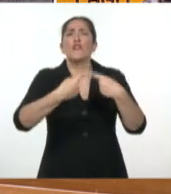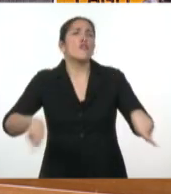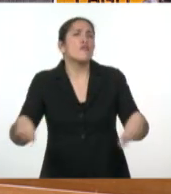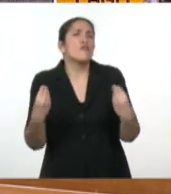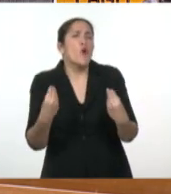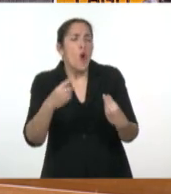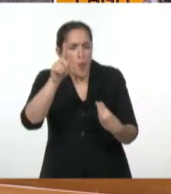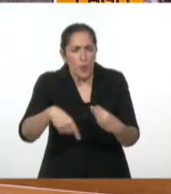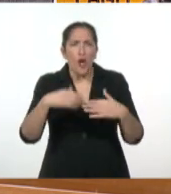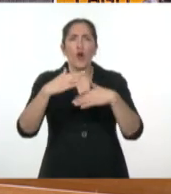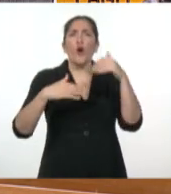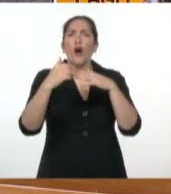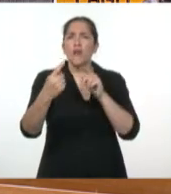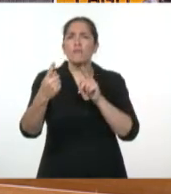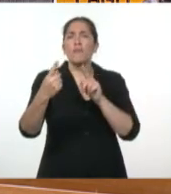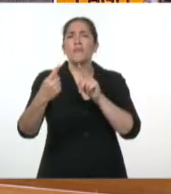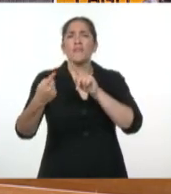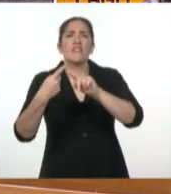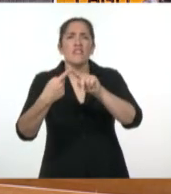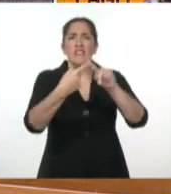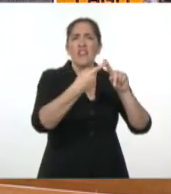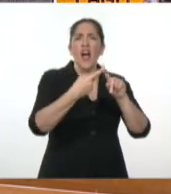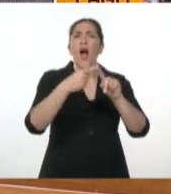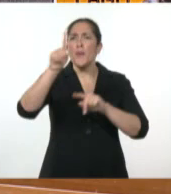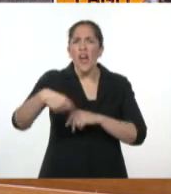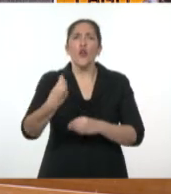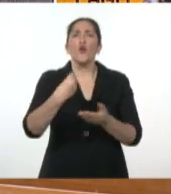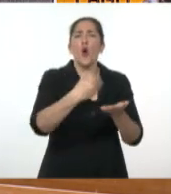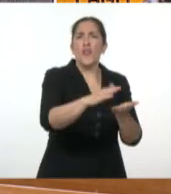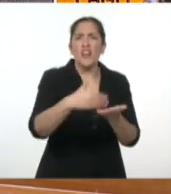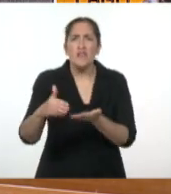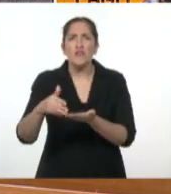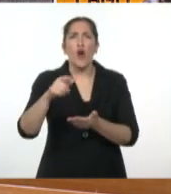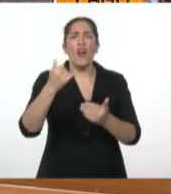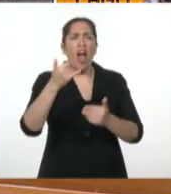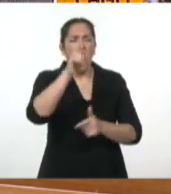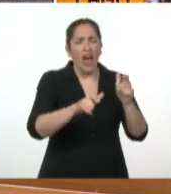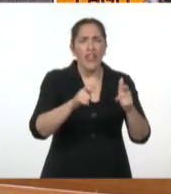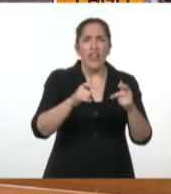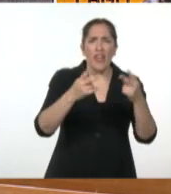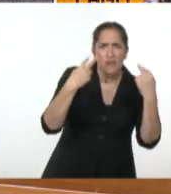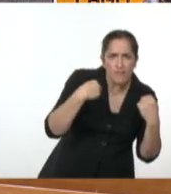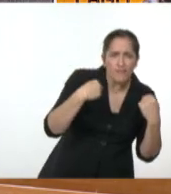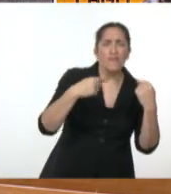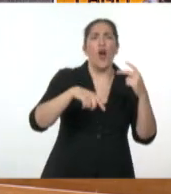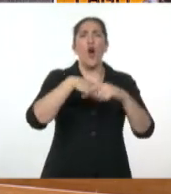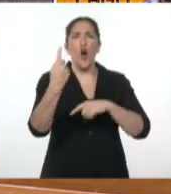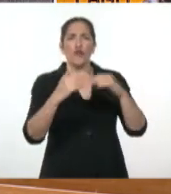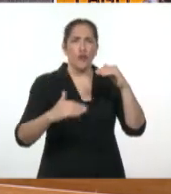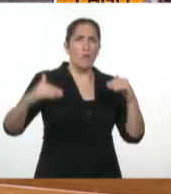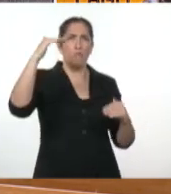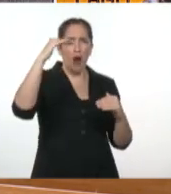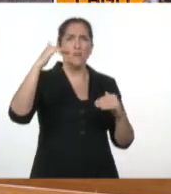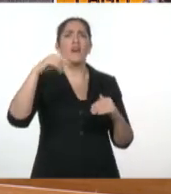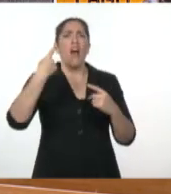se construyen relaciones de discriminación, de sumisión entre hombres y mujeres, con disidencias sexuales